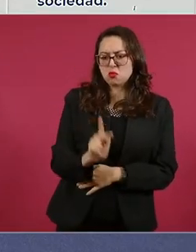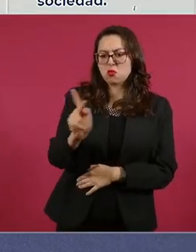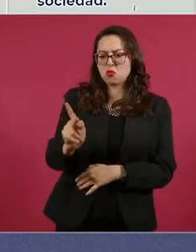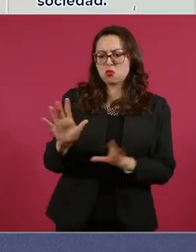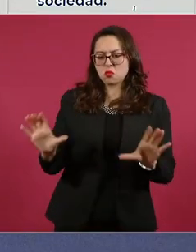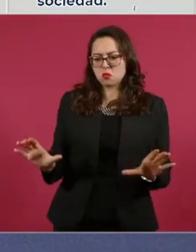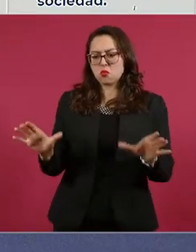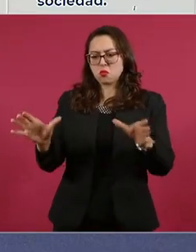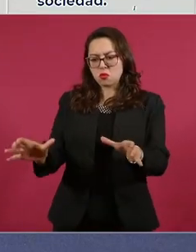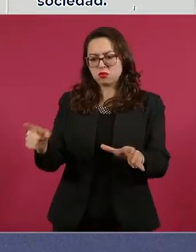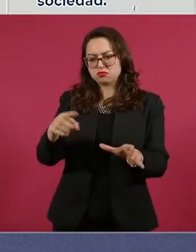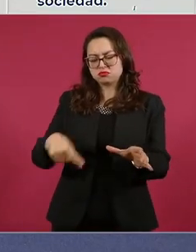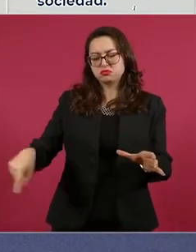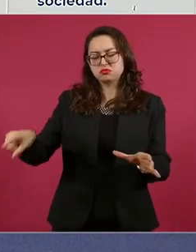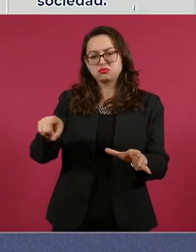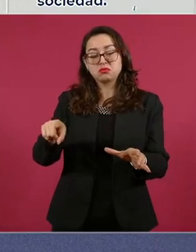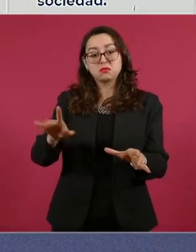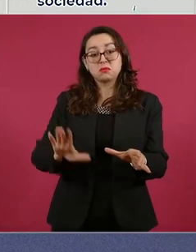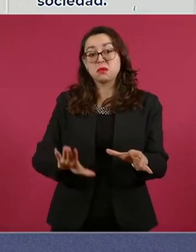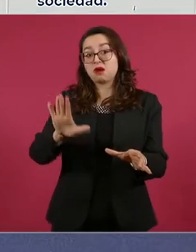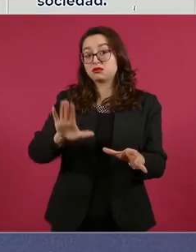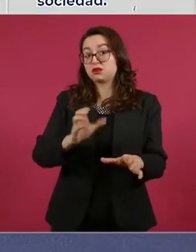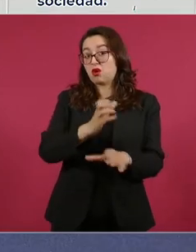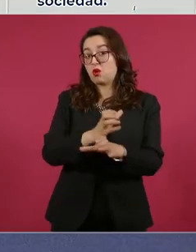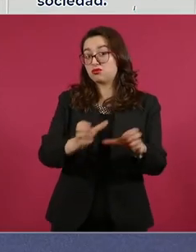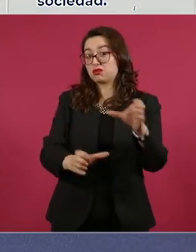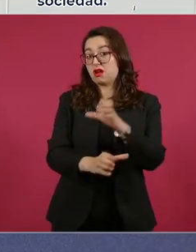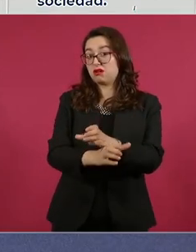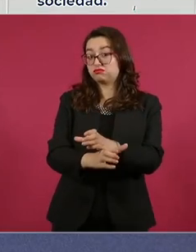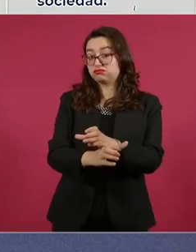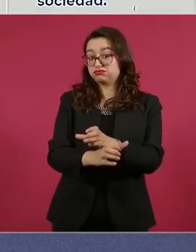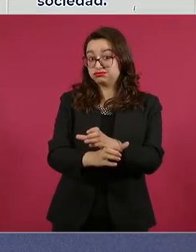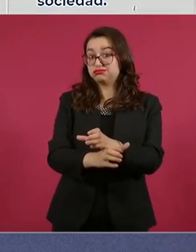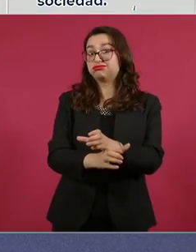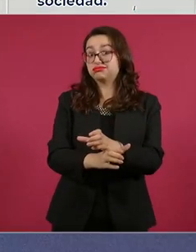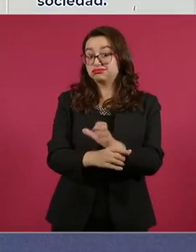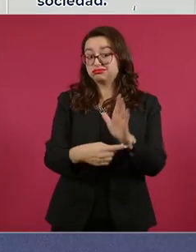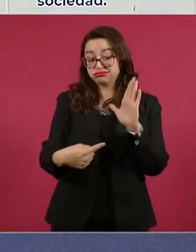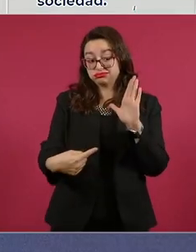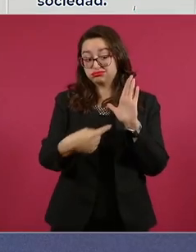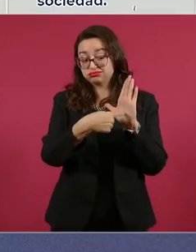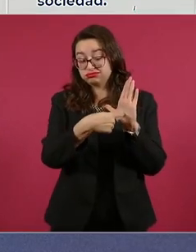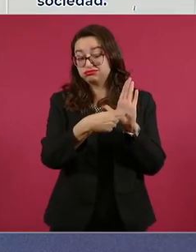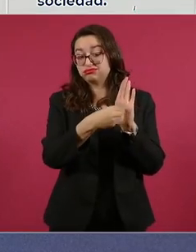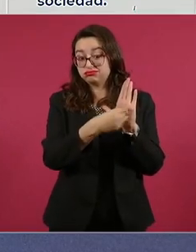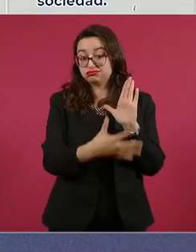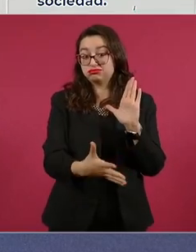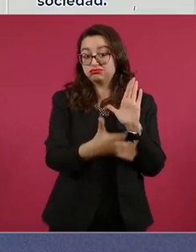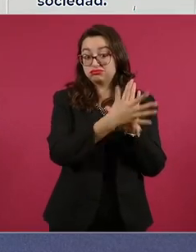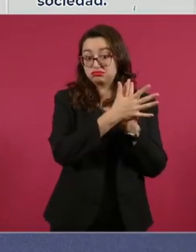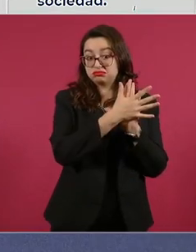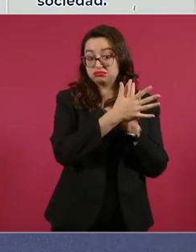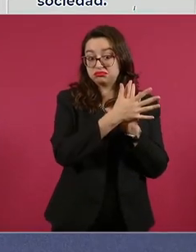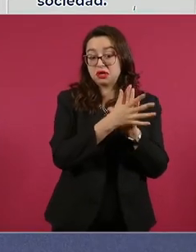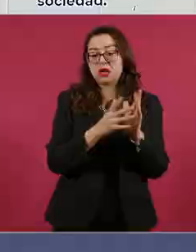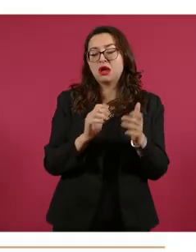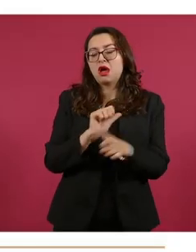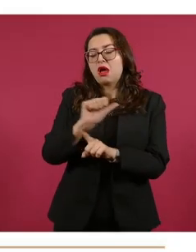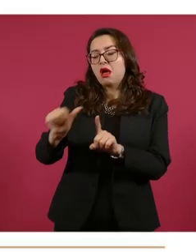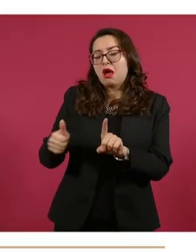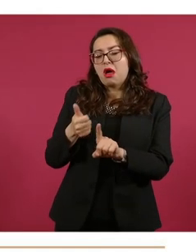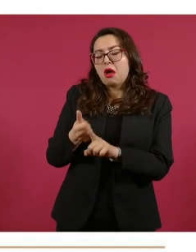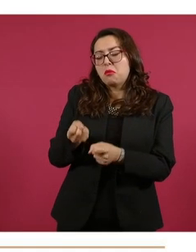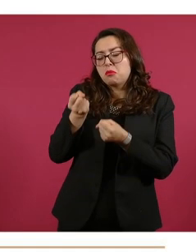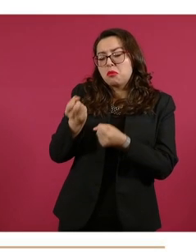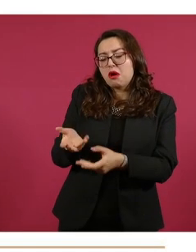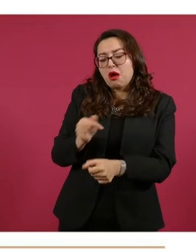da un trato de objeto. Esto así es tratado como objeto, sujeto de protección, de tutela y